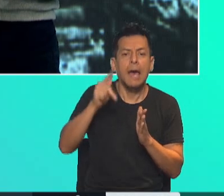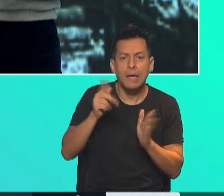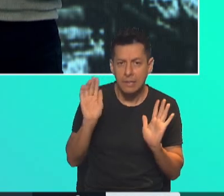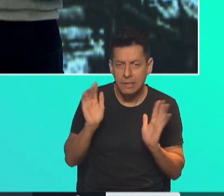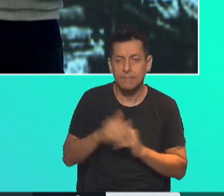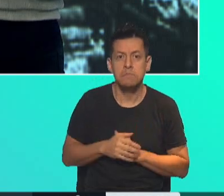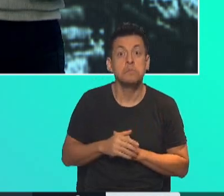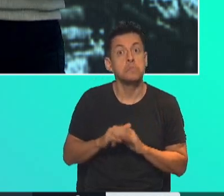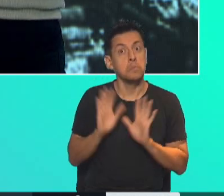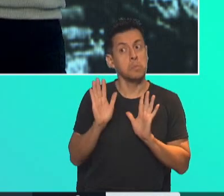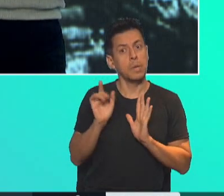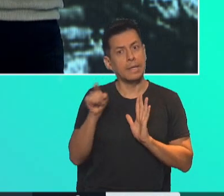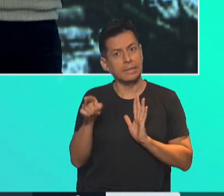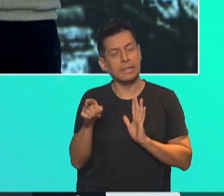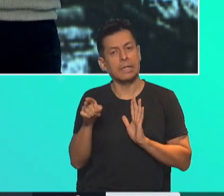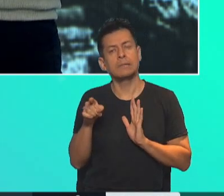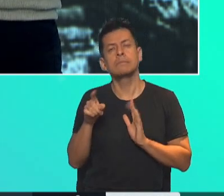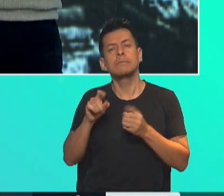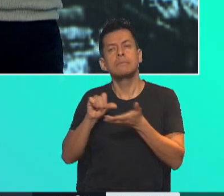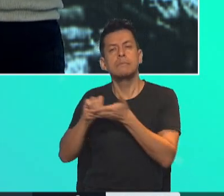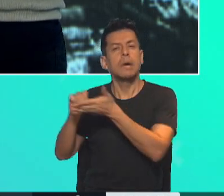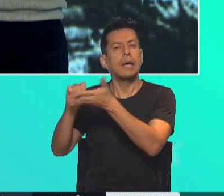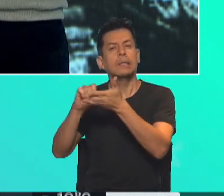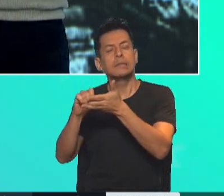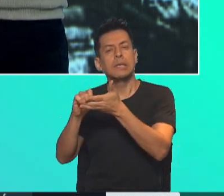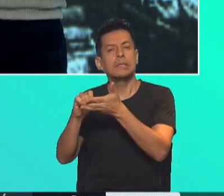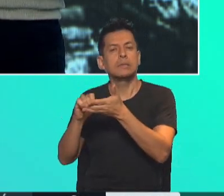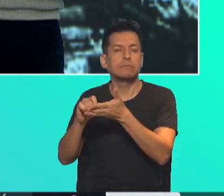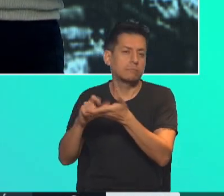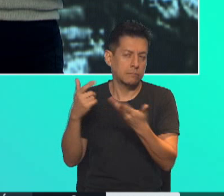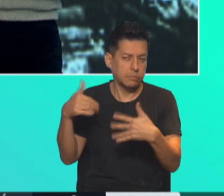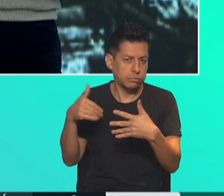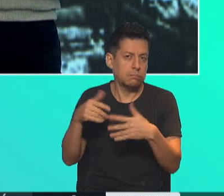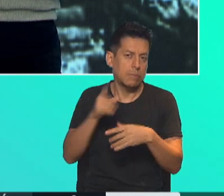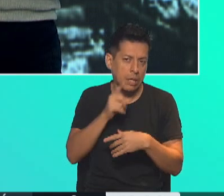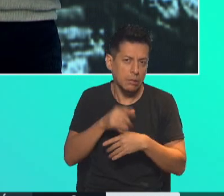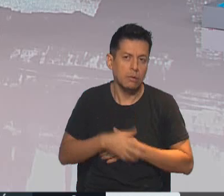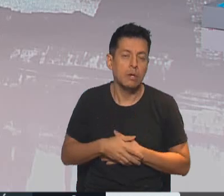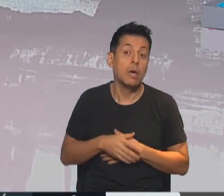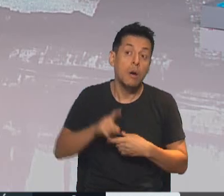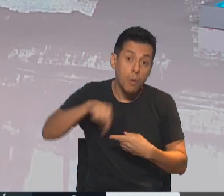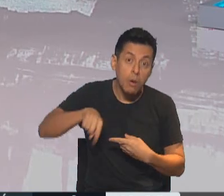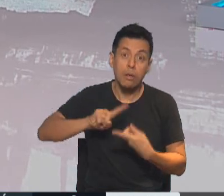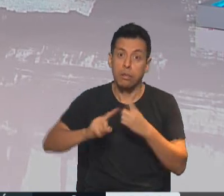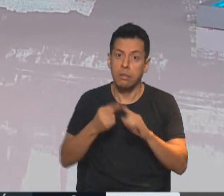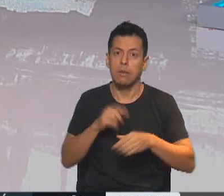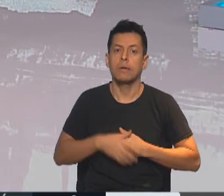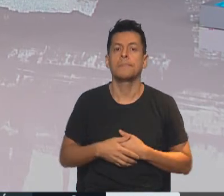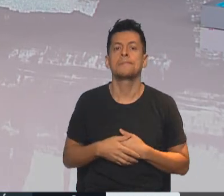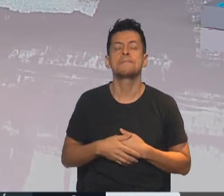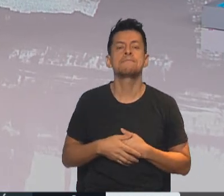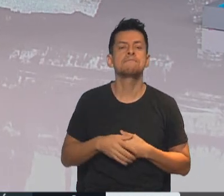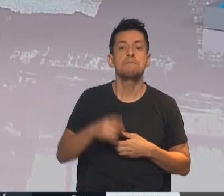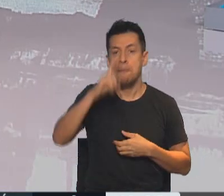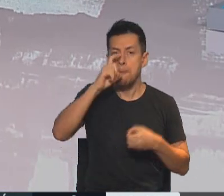para poder lograr que estos países lo considera una organización terrorista así que bueno están en negociaciones a ver el embargo del petróleo